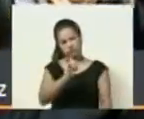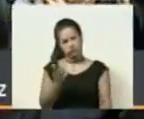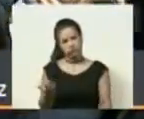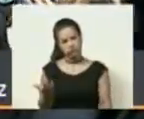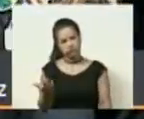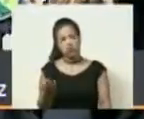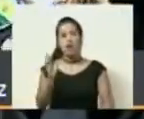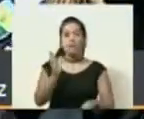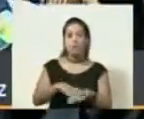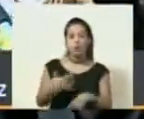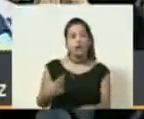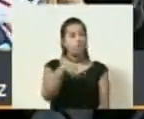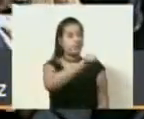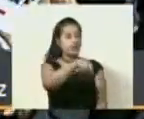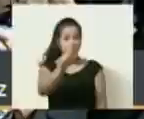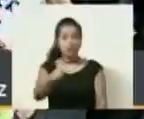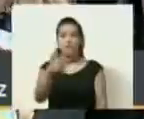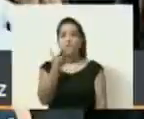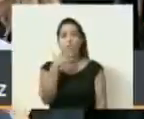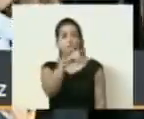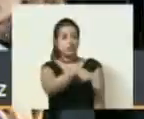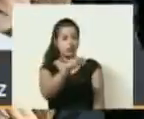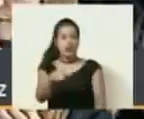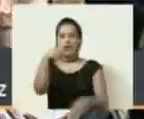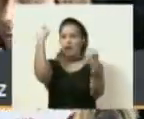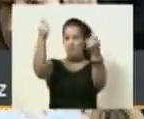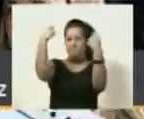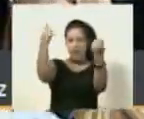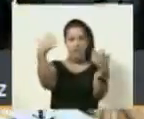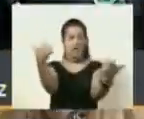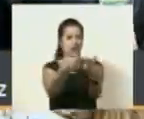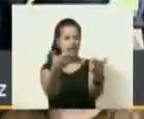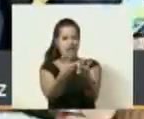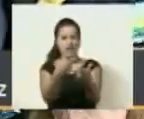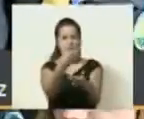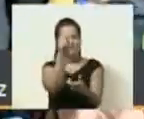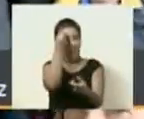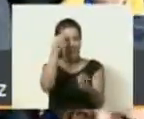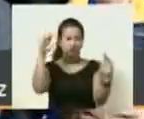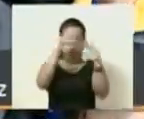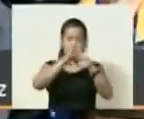Porque hay gente que con tanta campaña, tanta guerra se confunde.